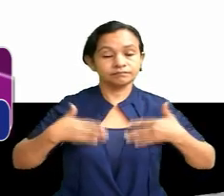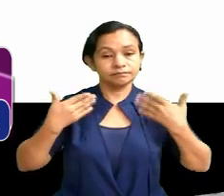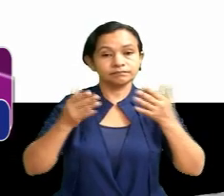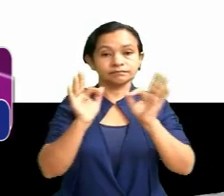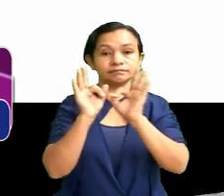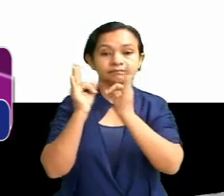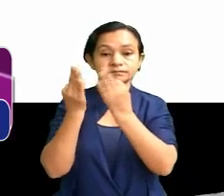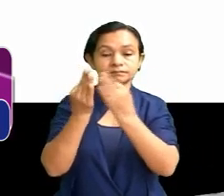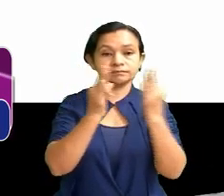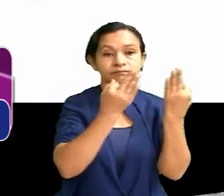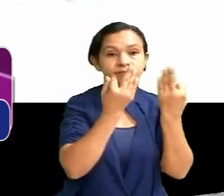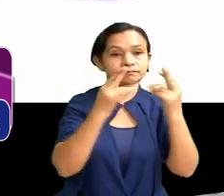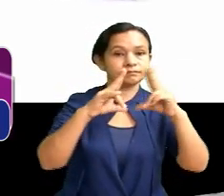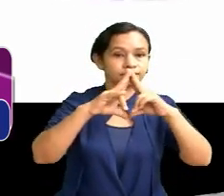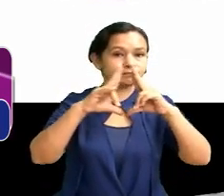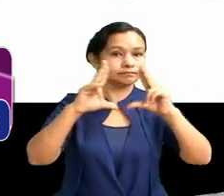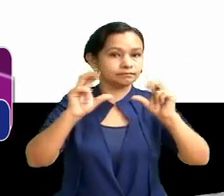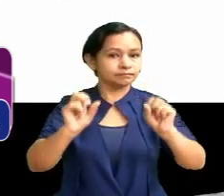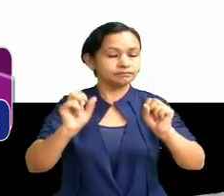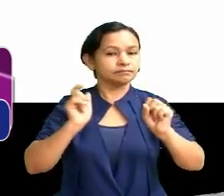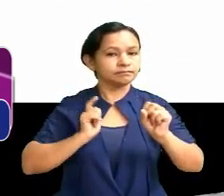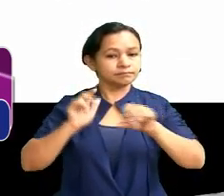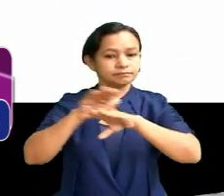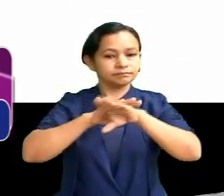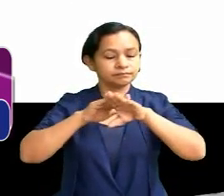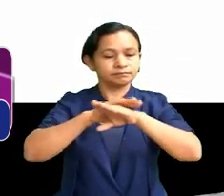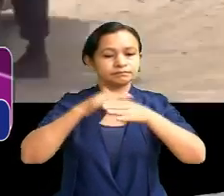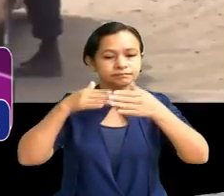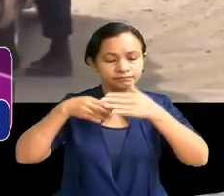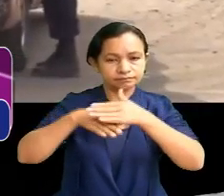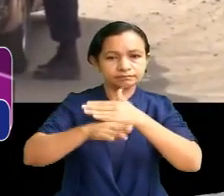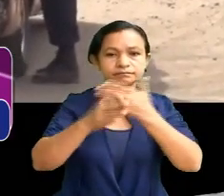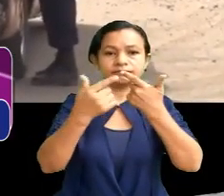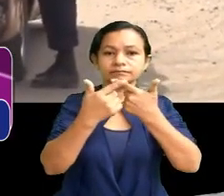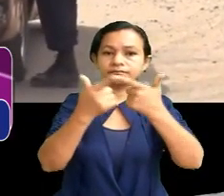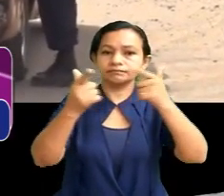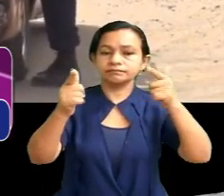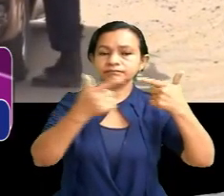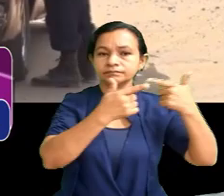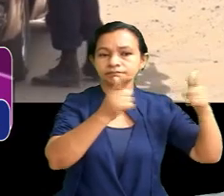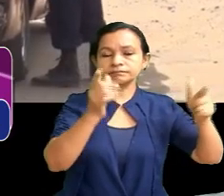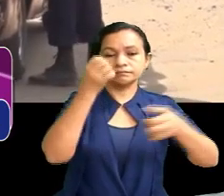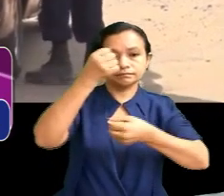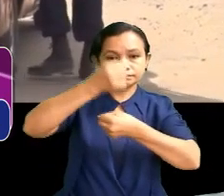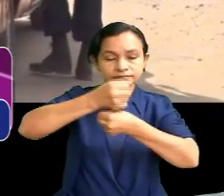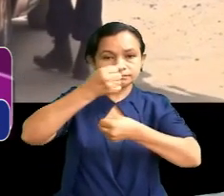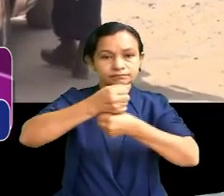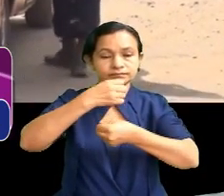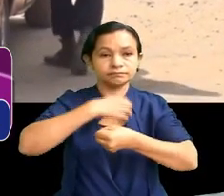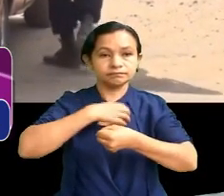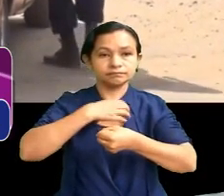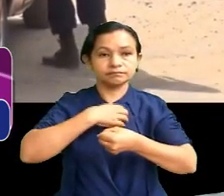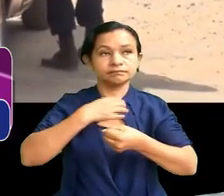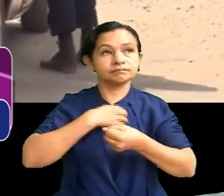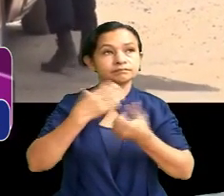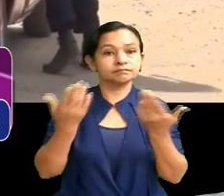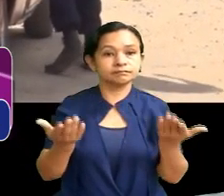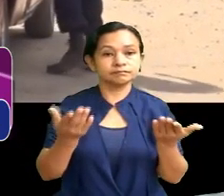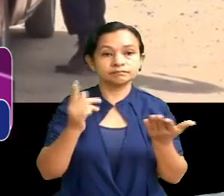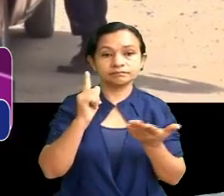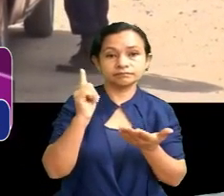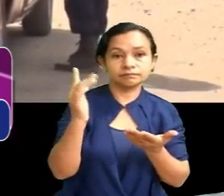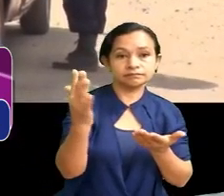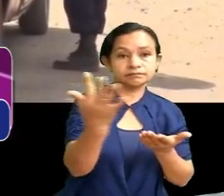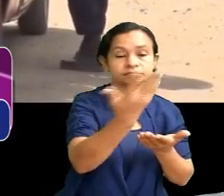familia se accede a ellos de forma gratuita si esa es una de las líneas de trabajo que tenemos nosotros